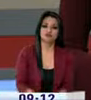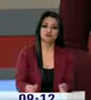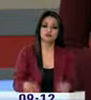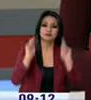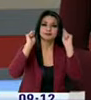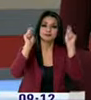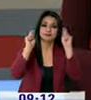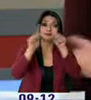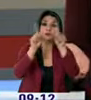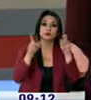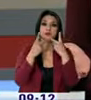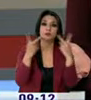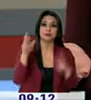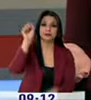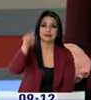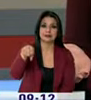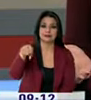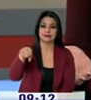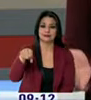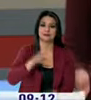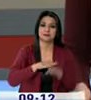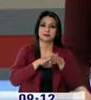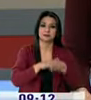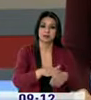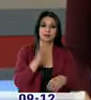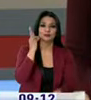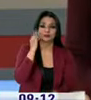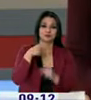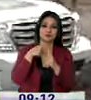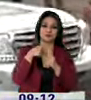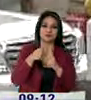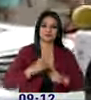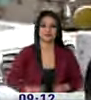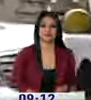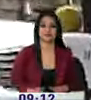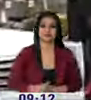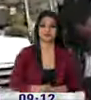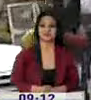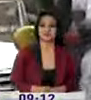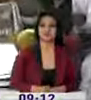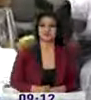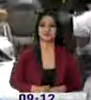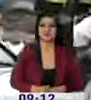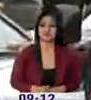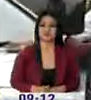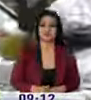la consulta popular. La segunda mandataria se mostró optimista.